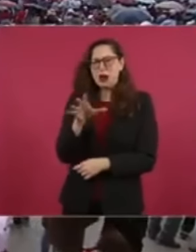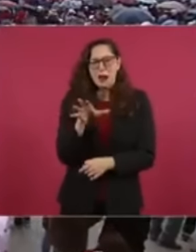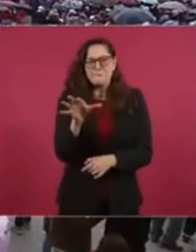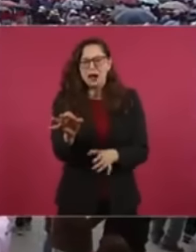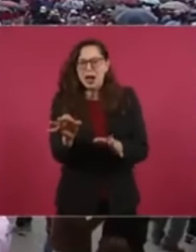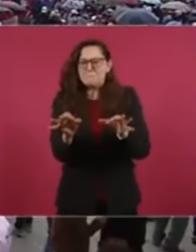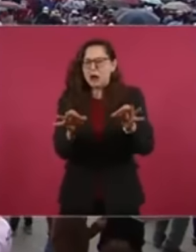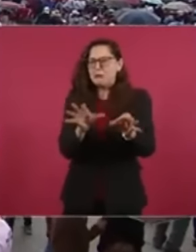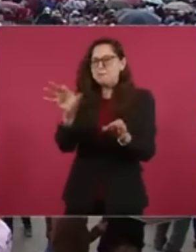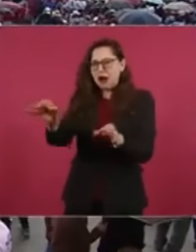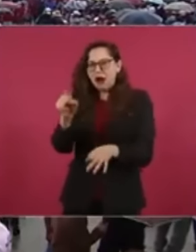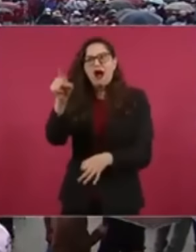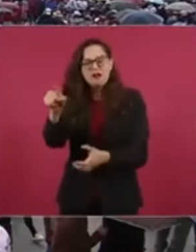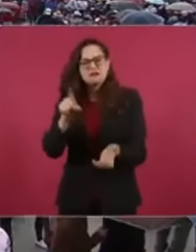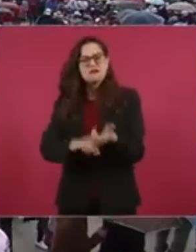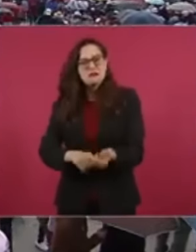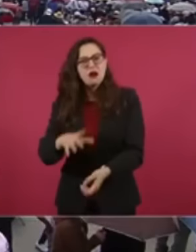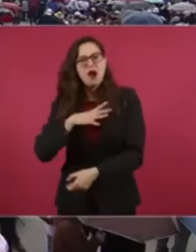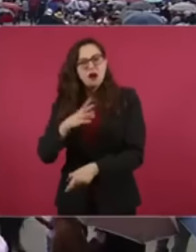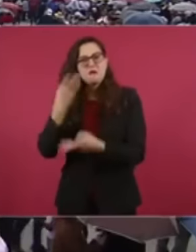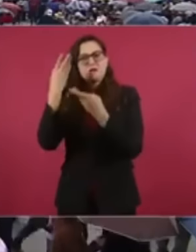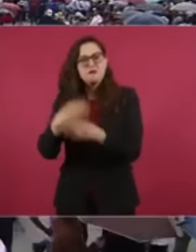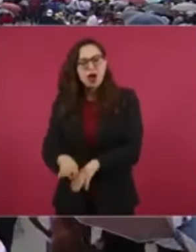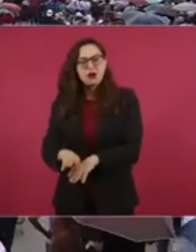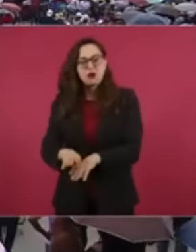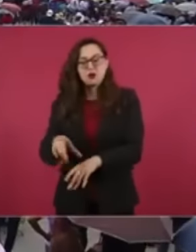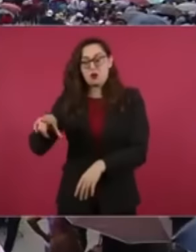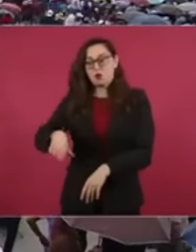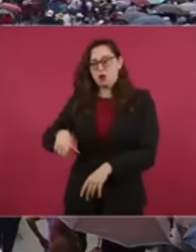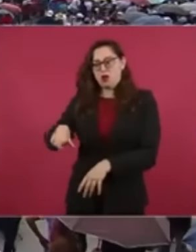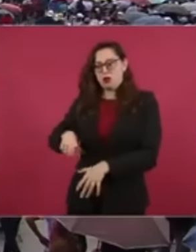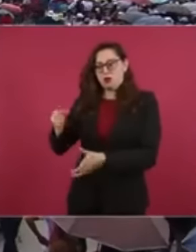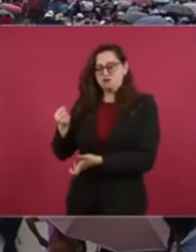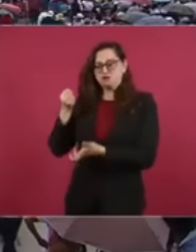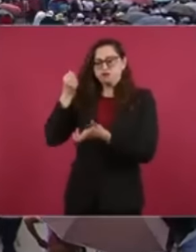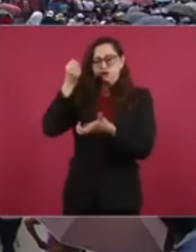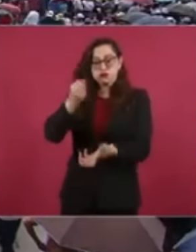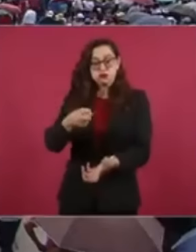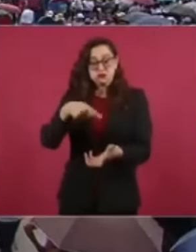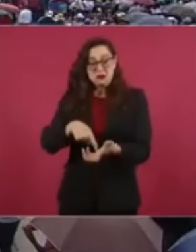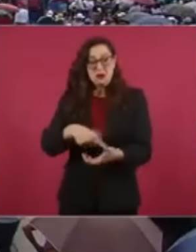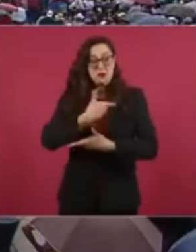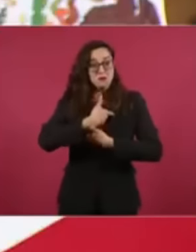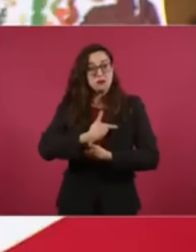apartados, está dispersando recursos por